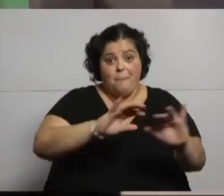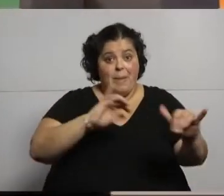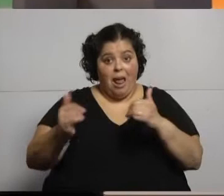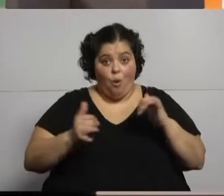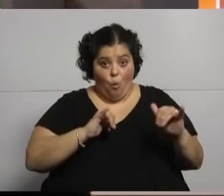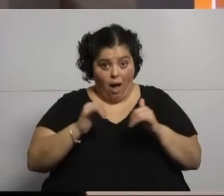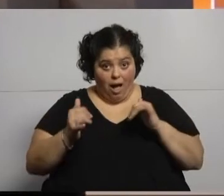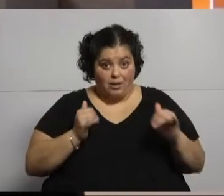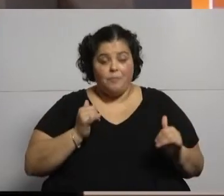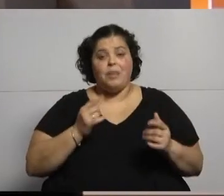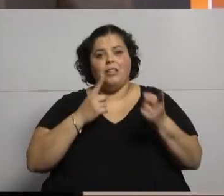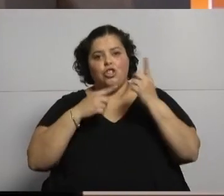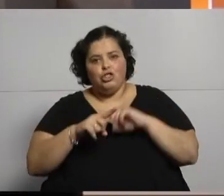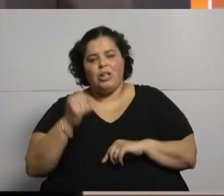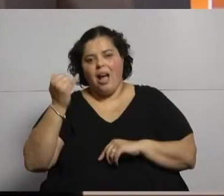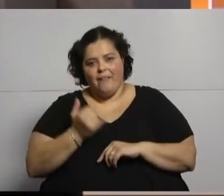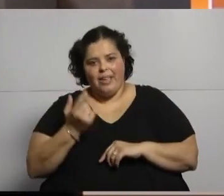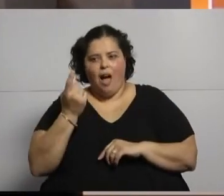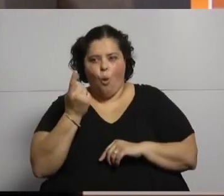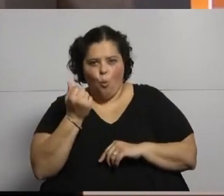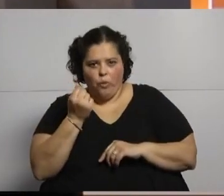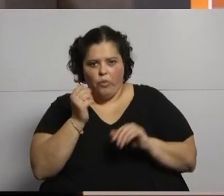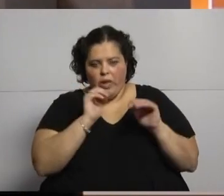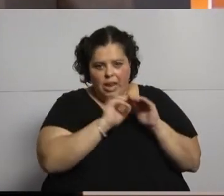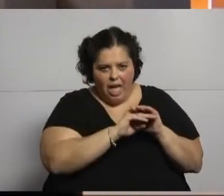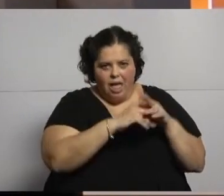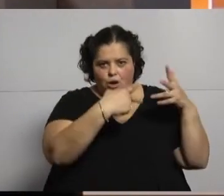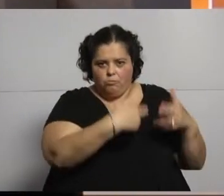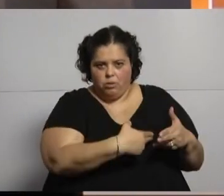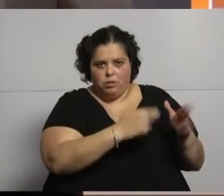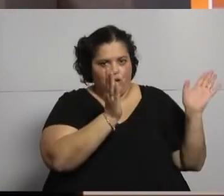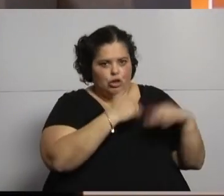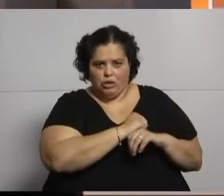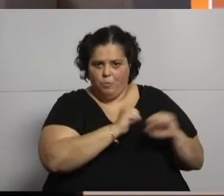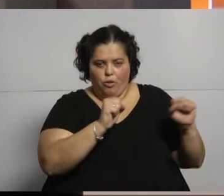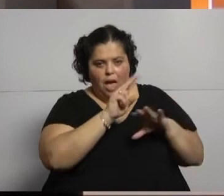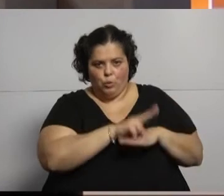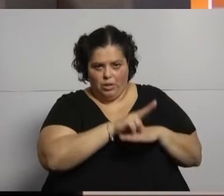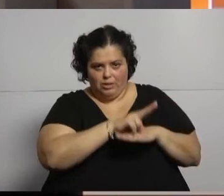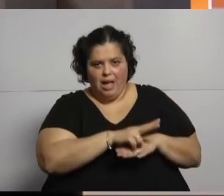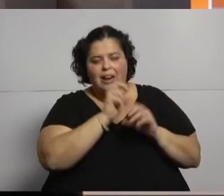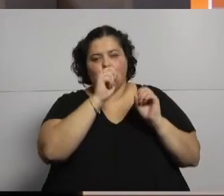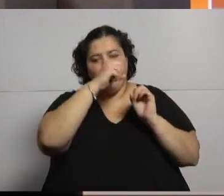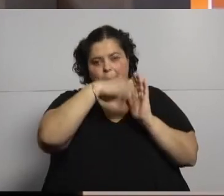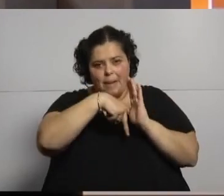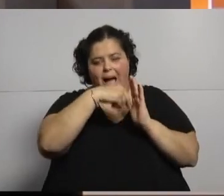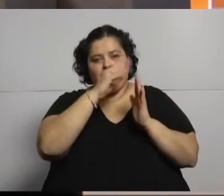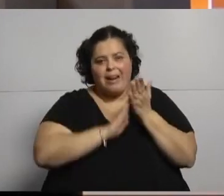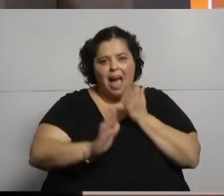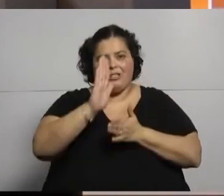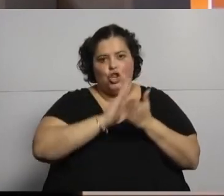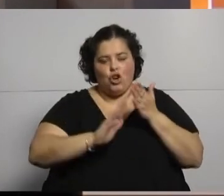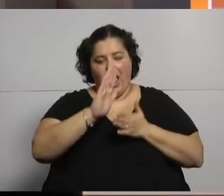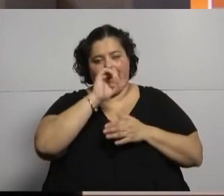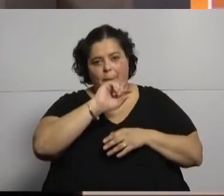un dinero que estaba bloqueado, que no se podía utilizar del Plan Nacional de Primera Infancia, logramos